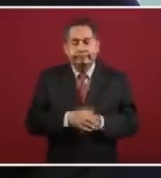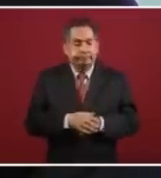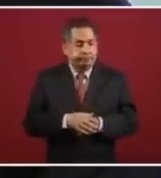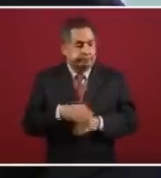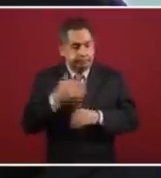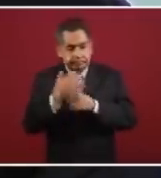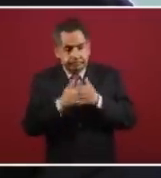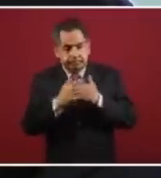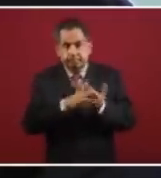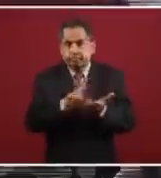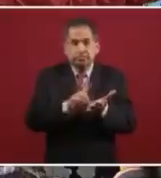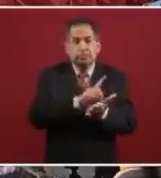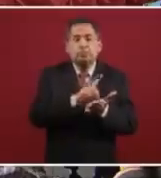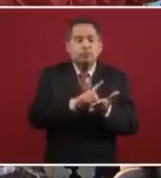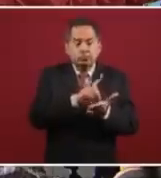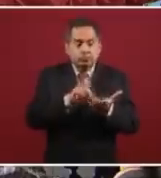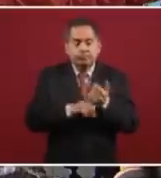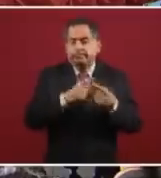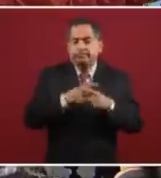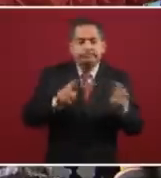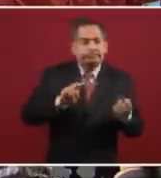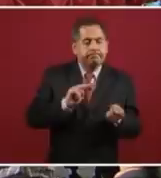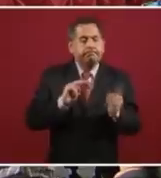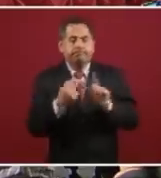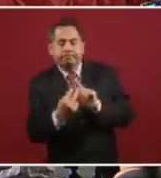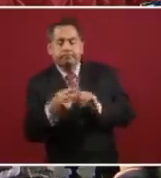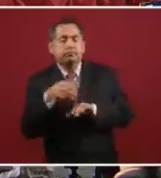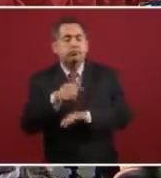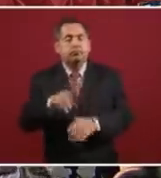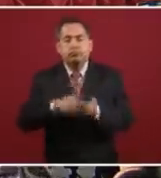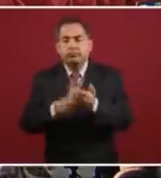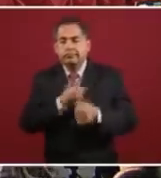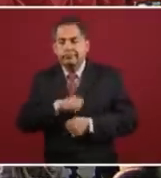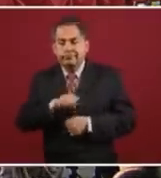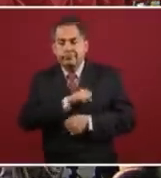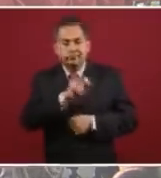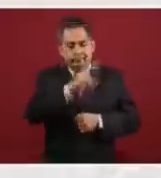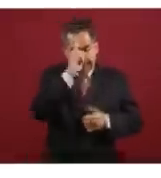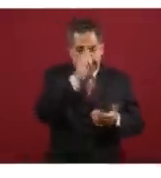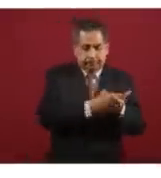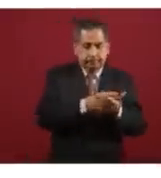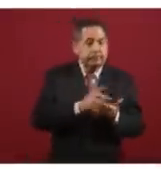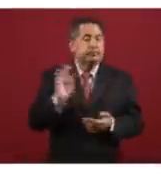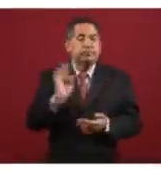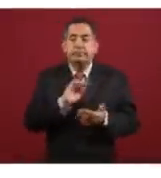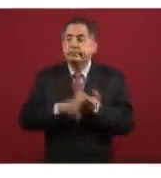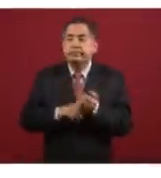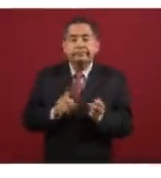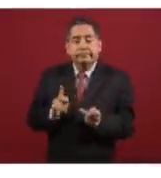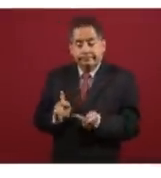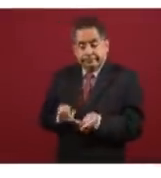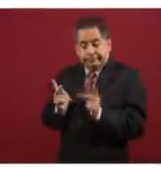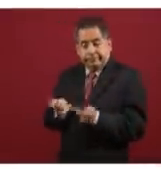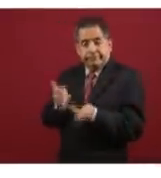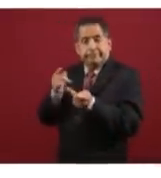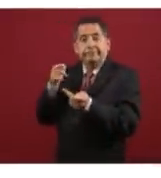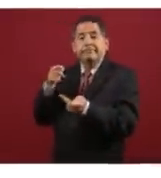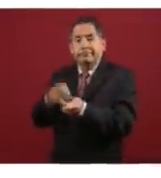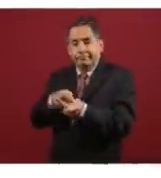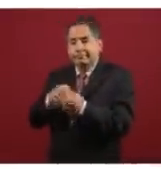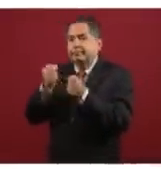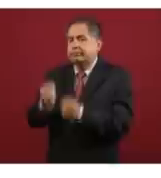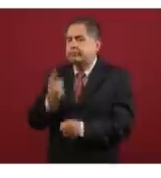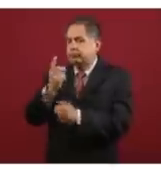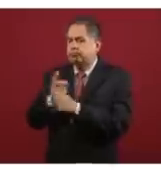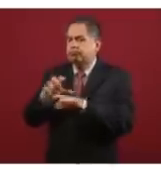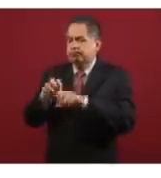demanda de drogas desde una perspectiva de salud y solo la oferta desde una perspectiva de